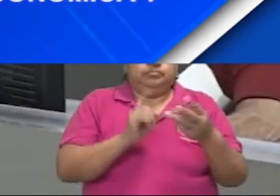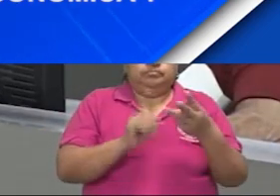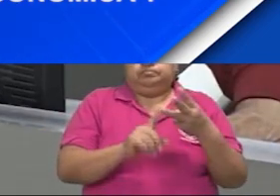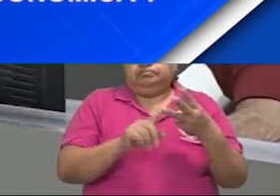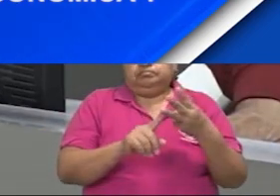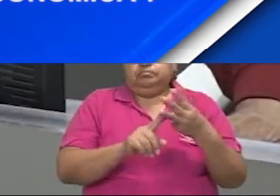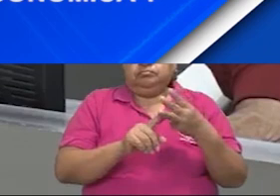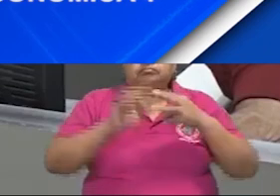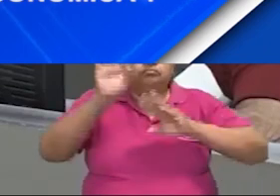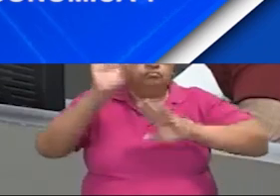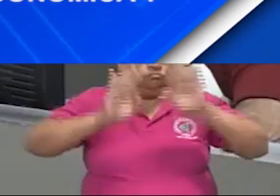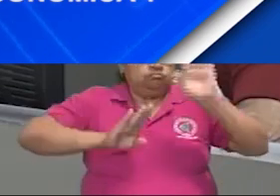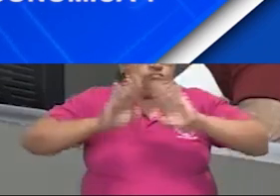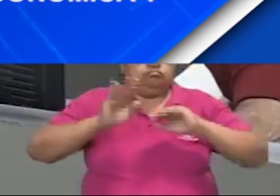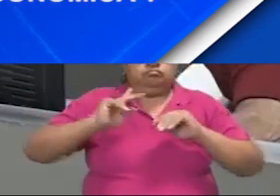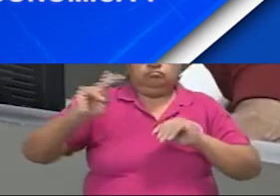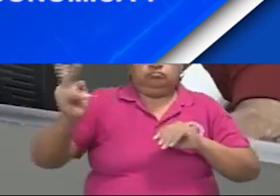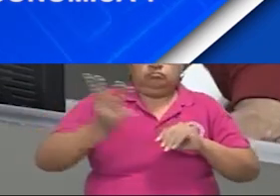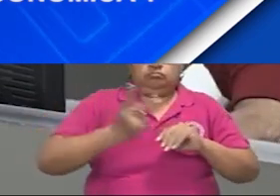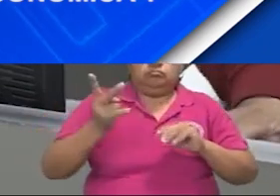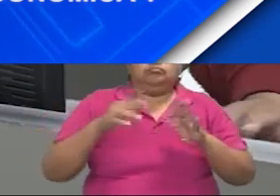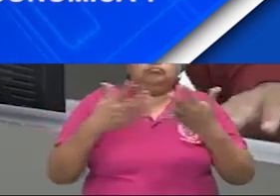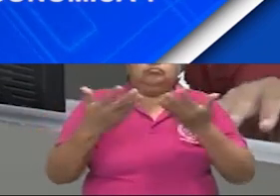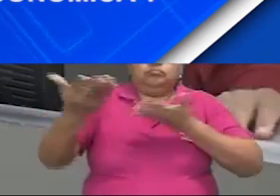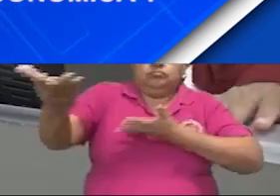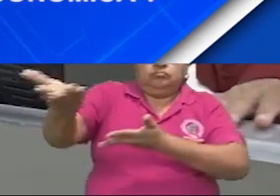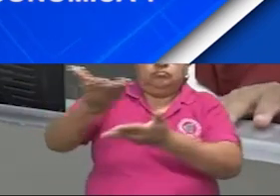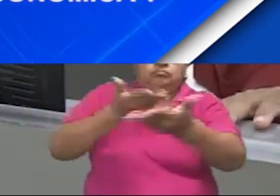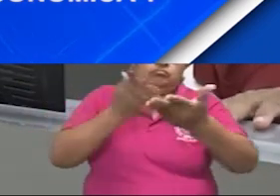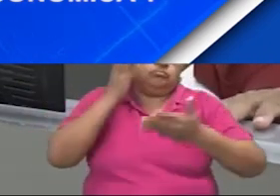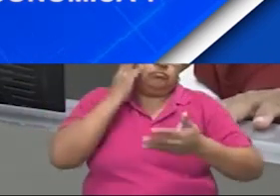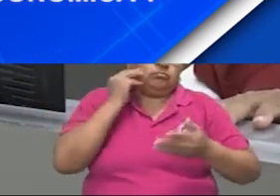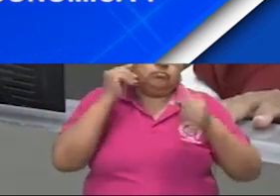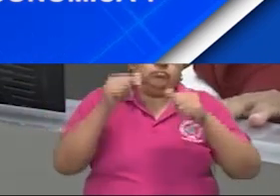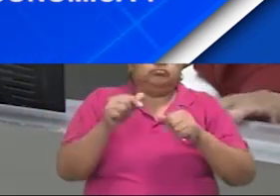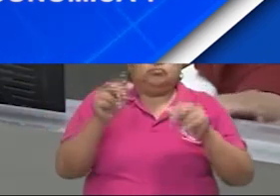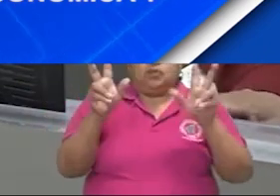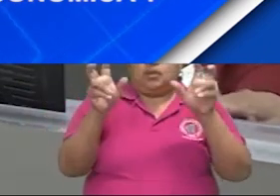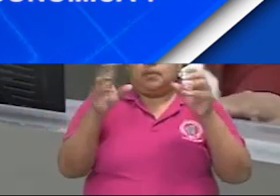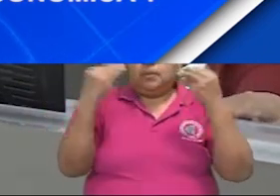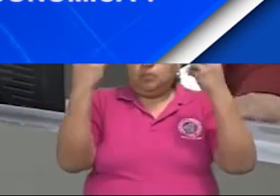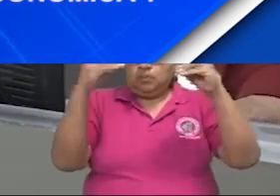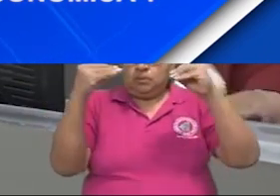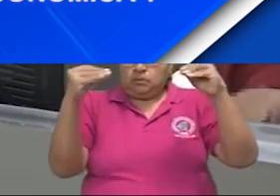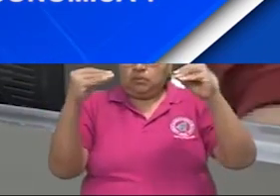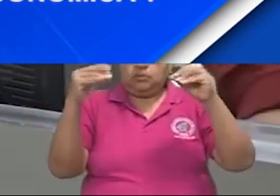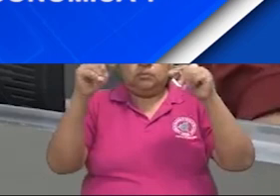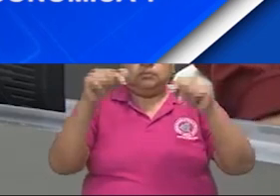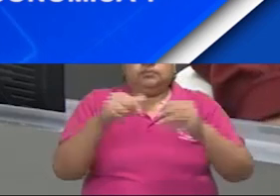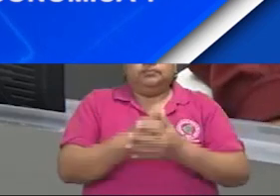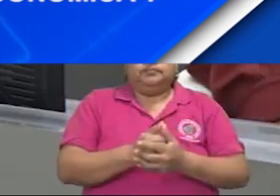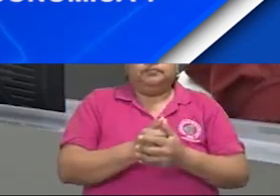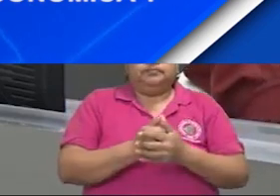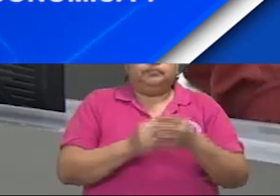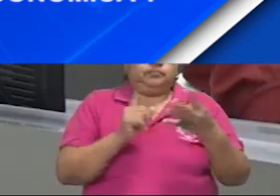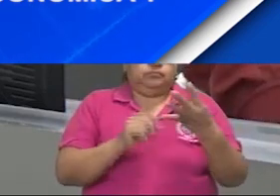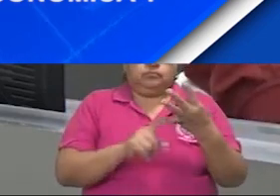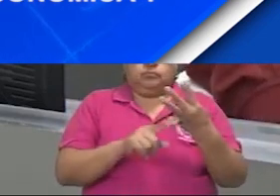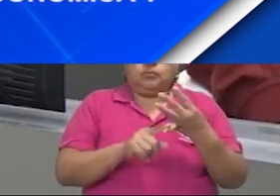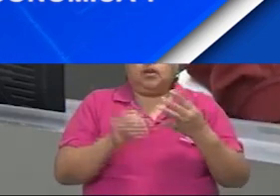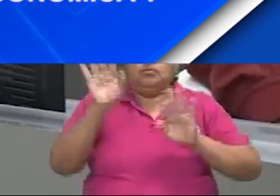3. Participación mutua en el intercambio de experiencias en el campo educativo.